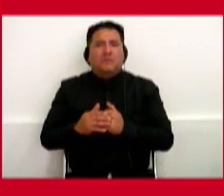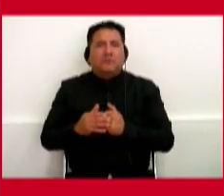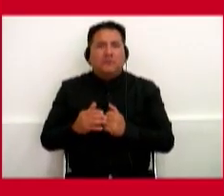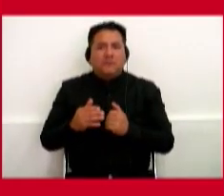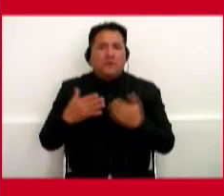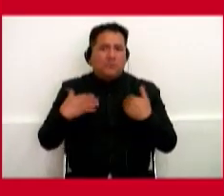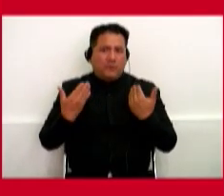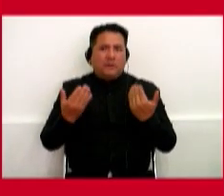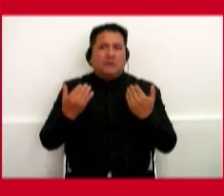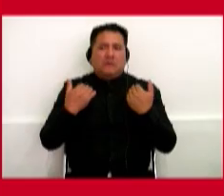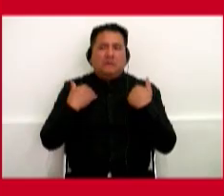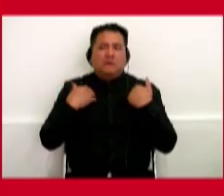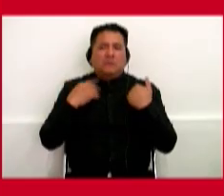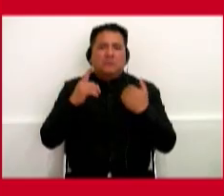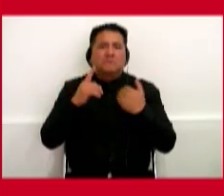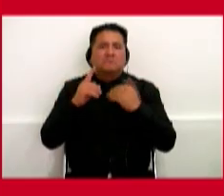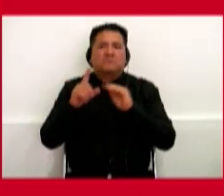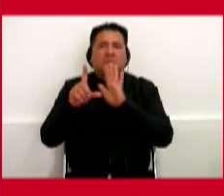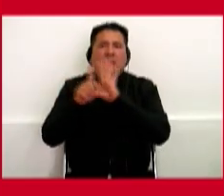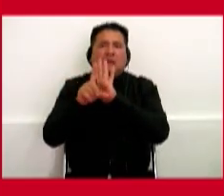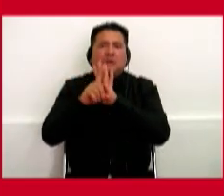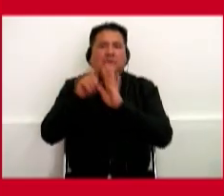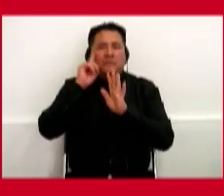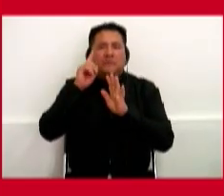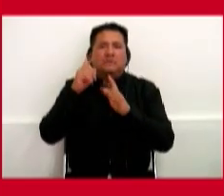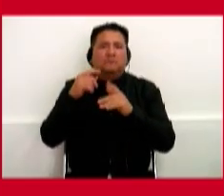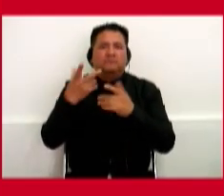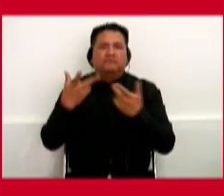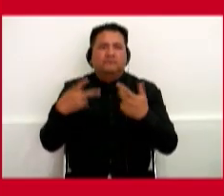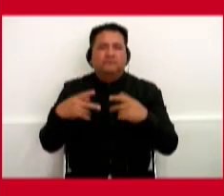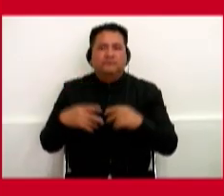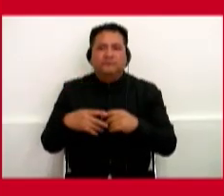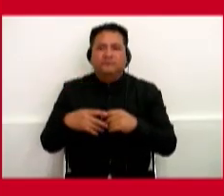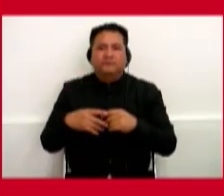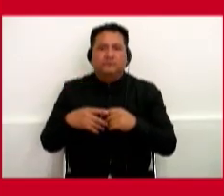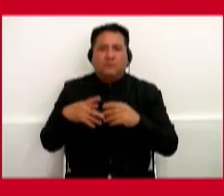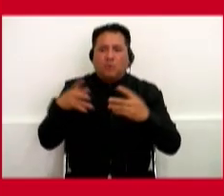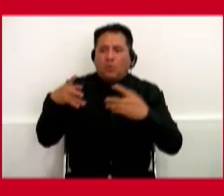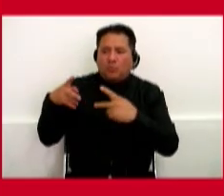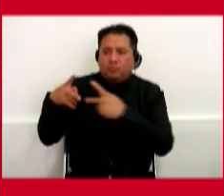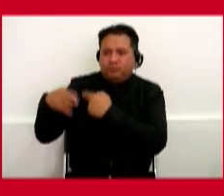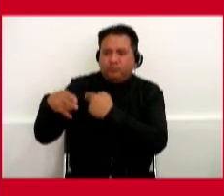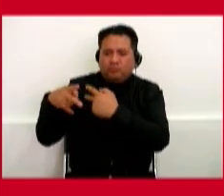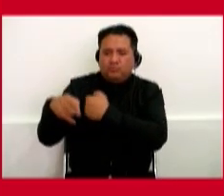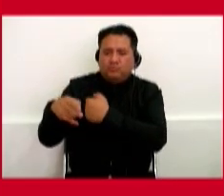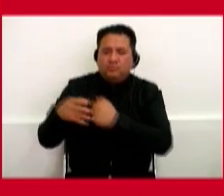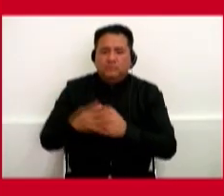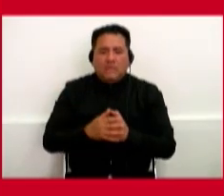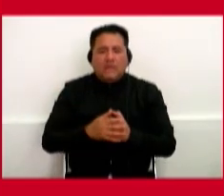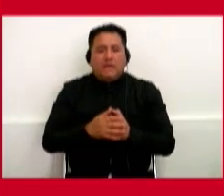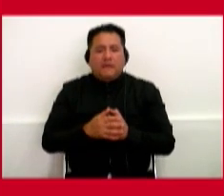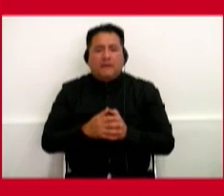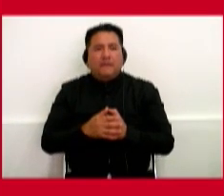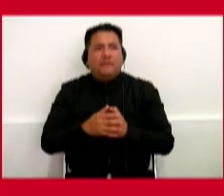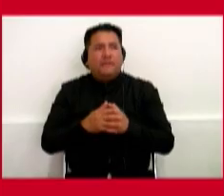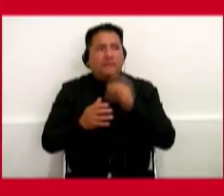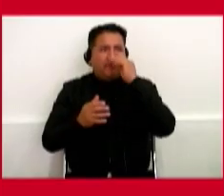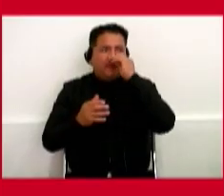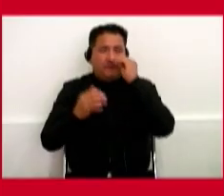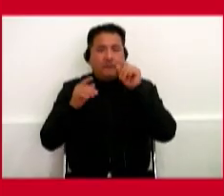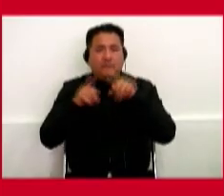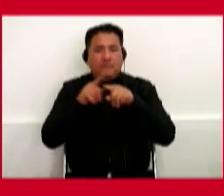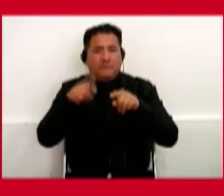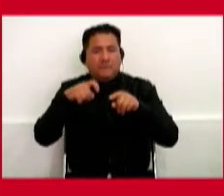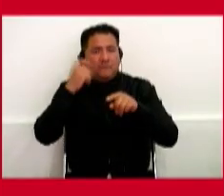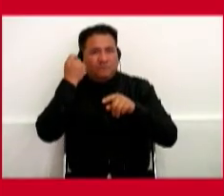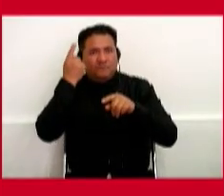eso va a ir asociado a una cierta ley de corte. Hay procesos que funcionan muy bien a una ley media, pero a otras leyes medias no funciona bien. Entonces también tenemos que entender